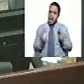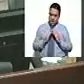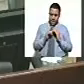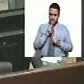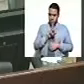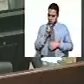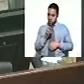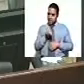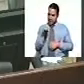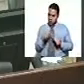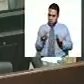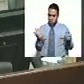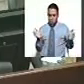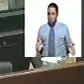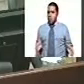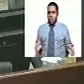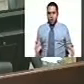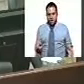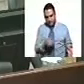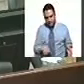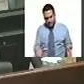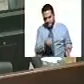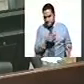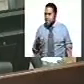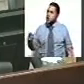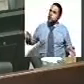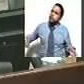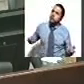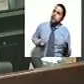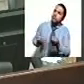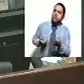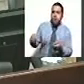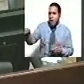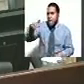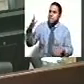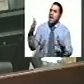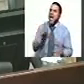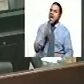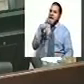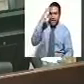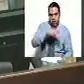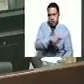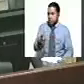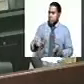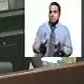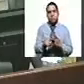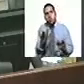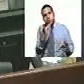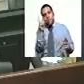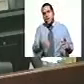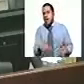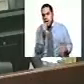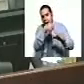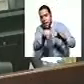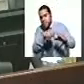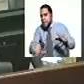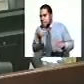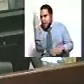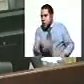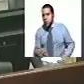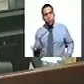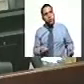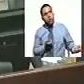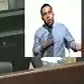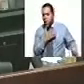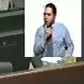cuadrados, donde no haya escuela garantizada para sus hijos, ni centro de desarrollo infantil garantizado para sus